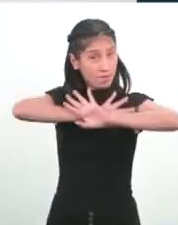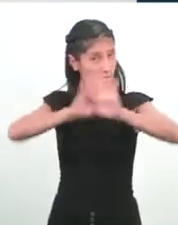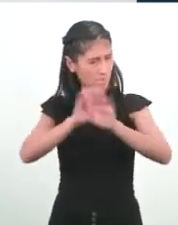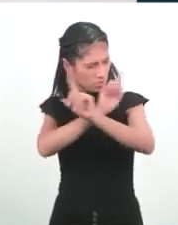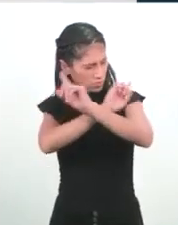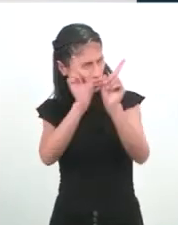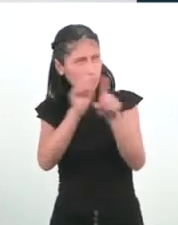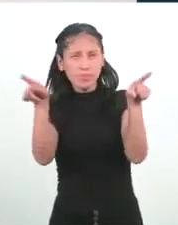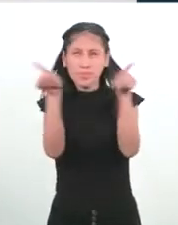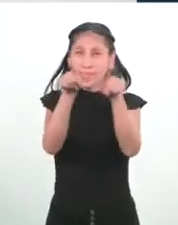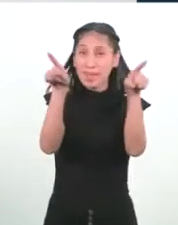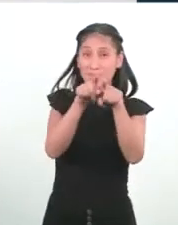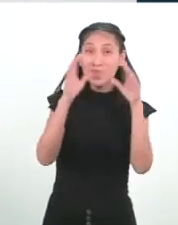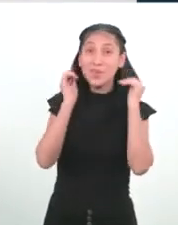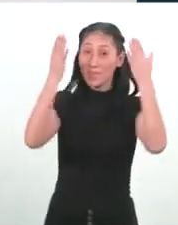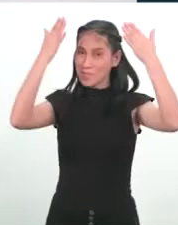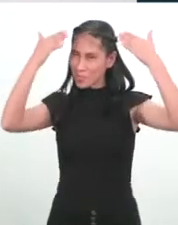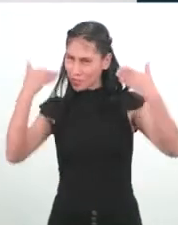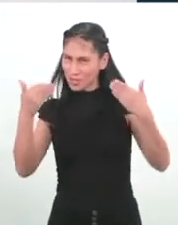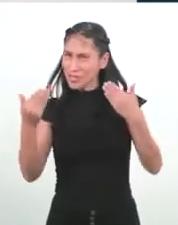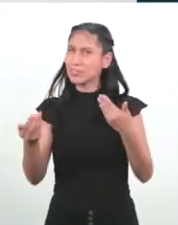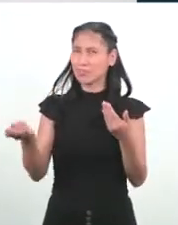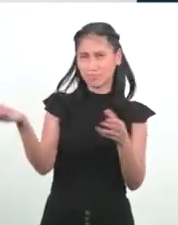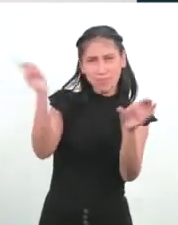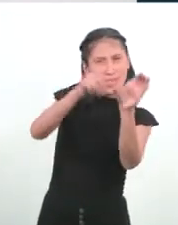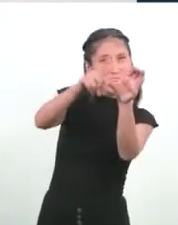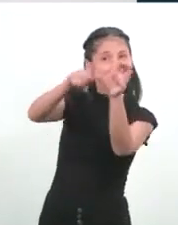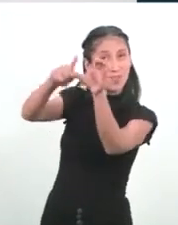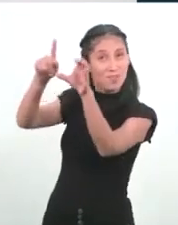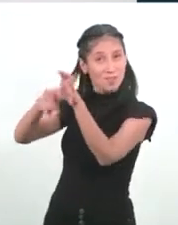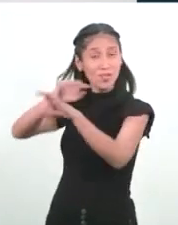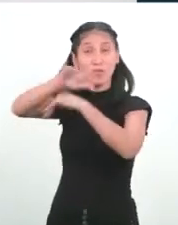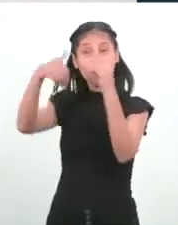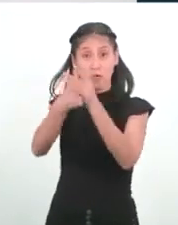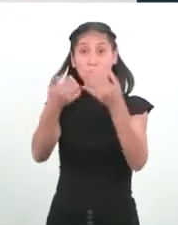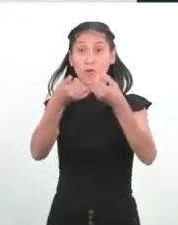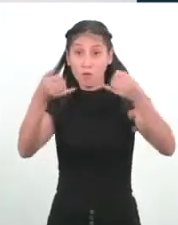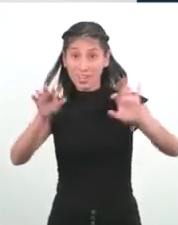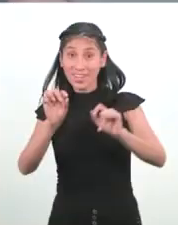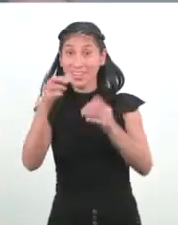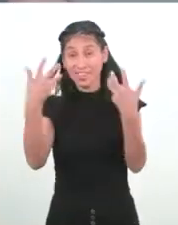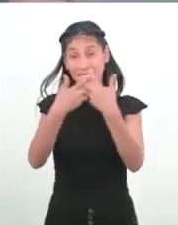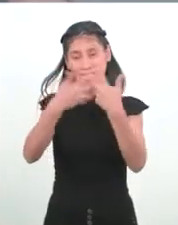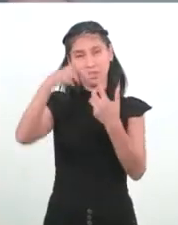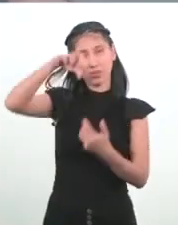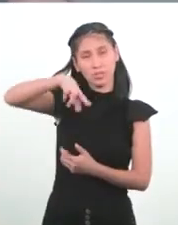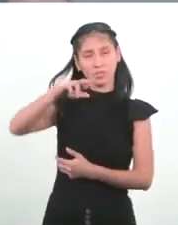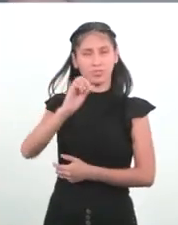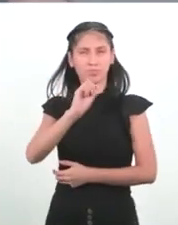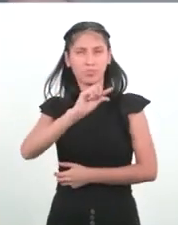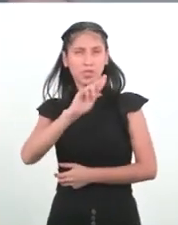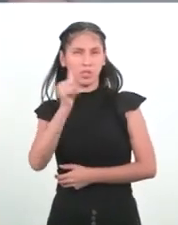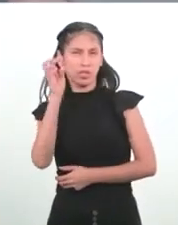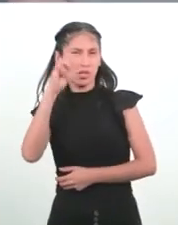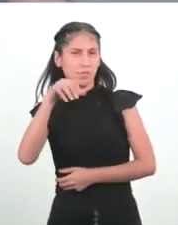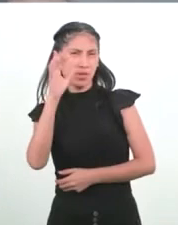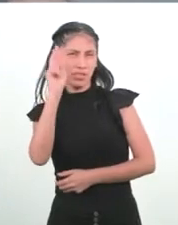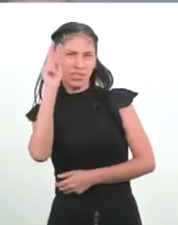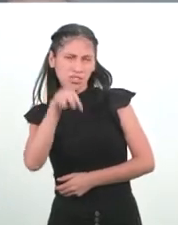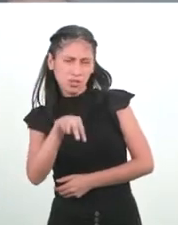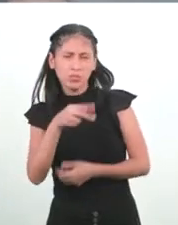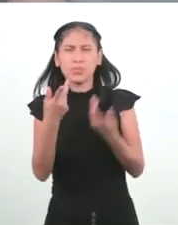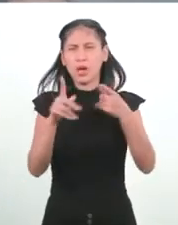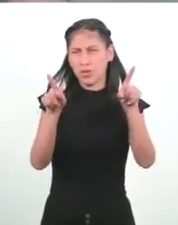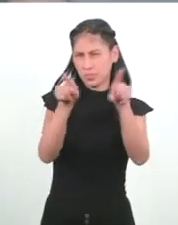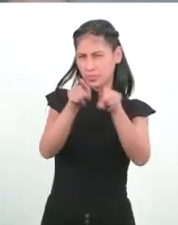importante para que podamos empezar a incluir más a las mujeres en el ámbito de la programación. ¿Qué otros emprendimientos semejantes